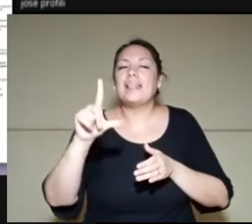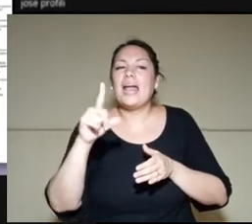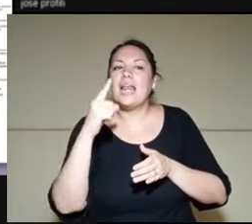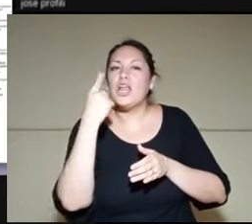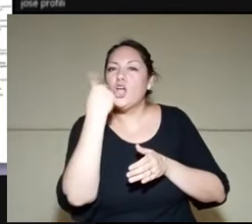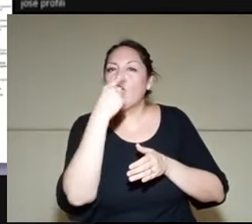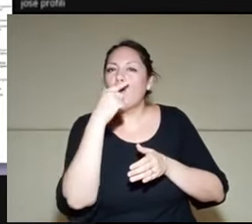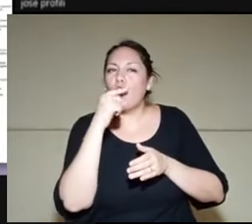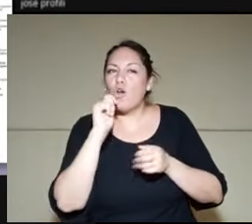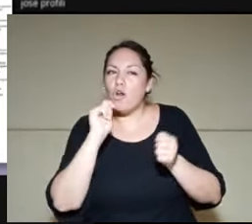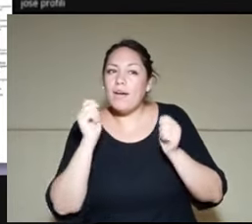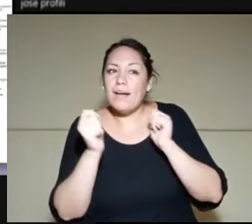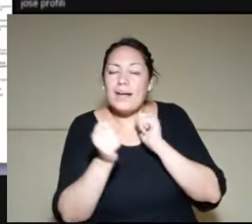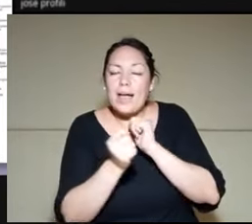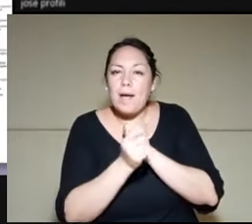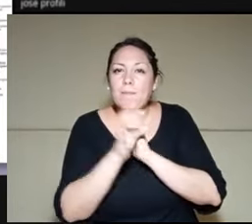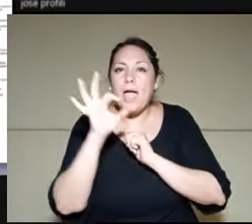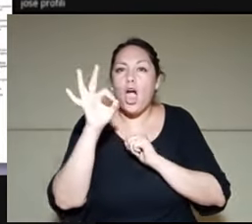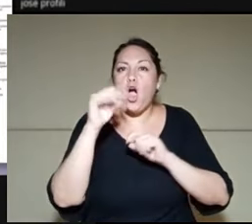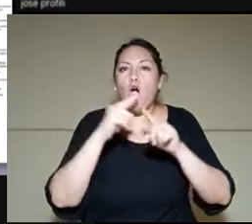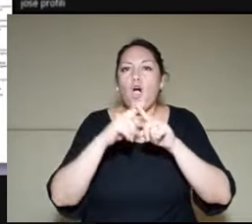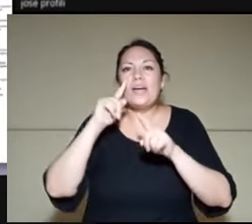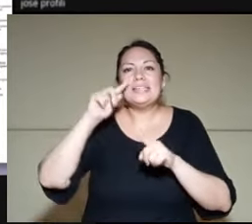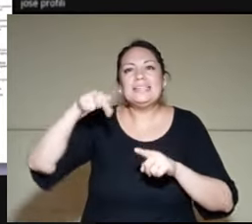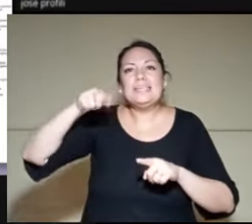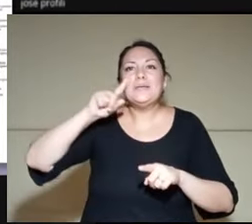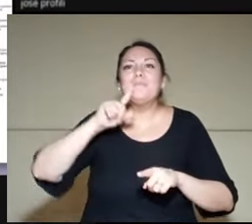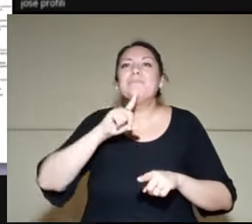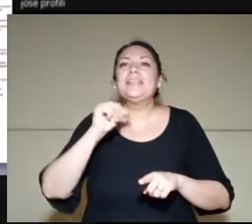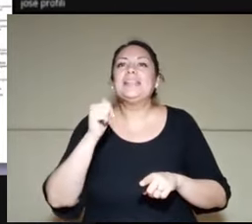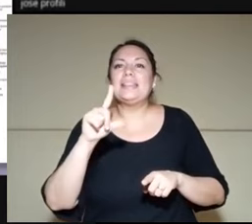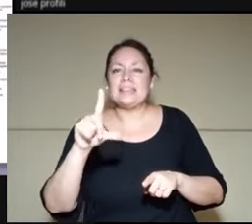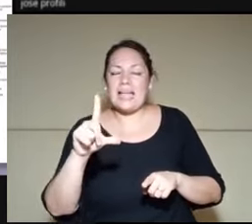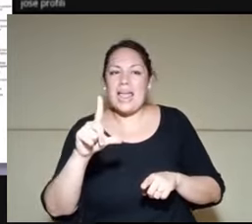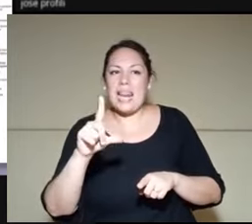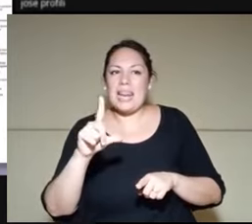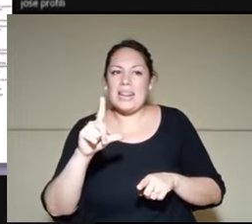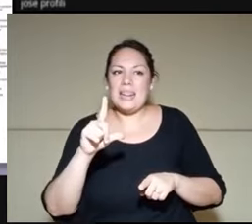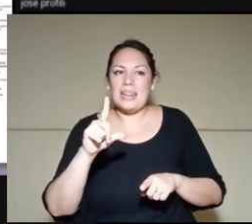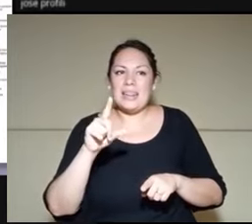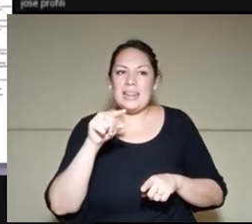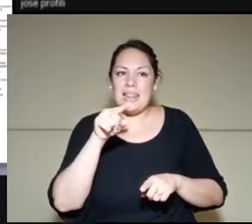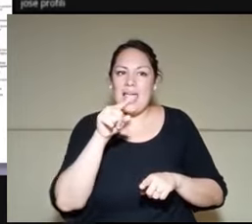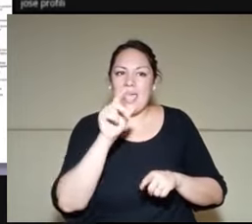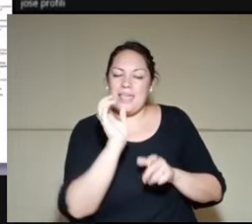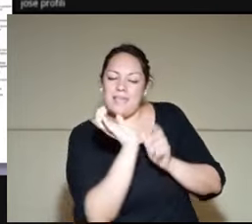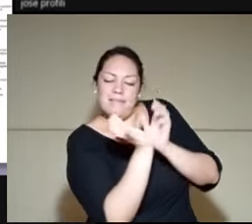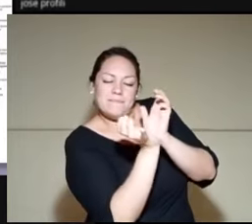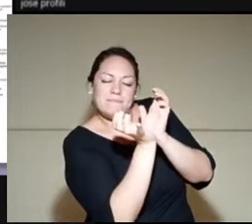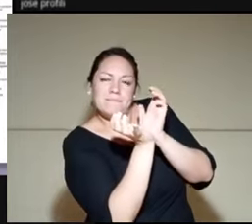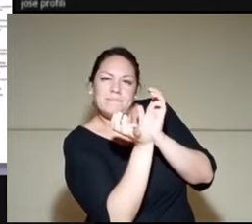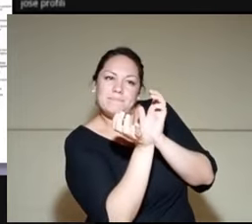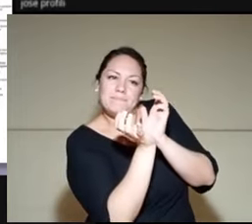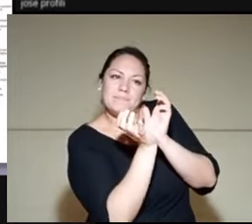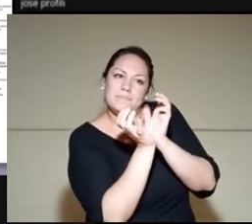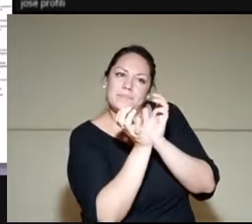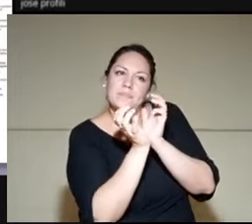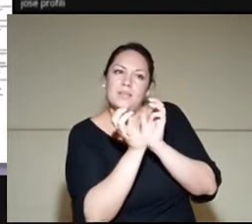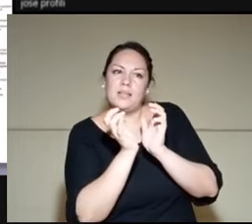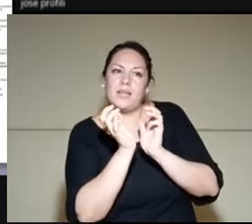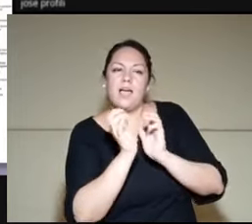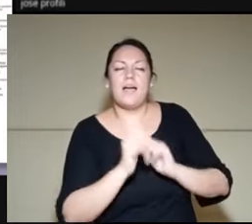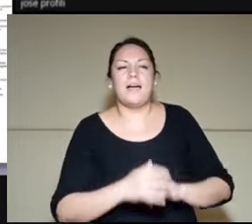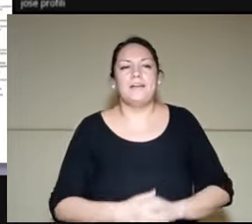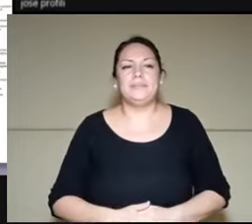color, que se llama cisura parieto-occipital, aparece el otro lobulito del encéfalo, que es bien posterior, que